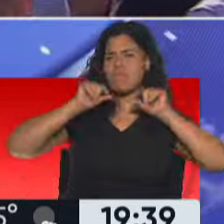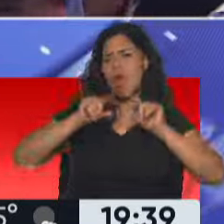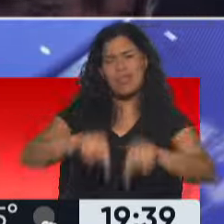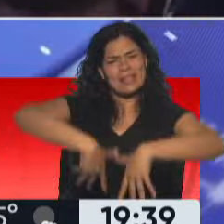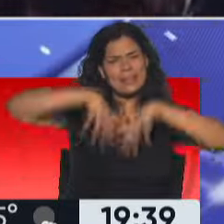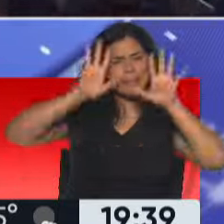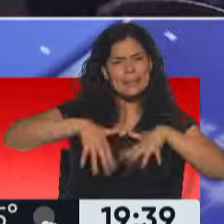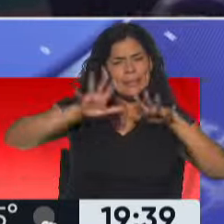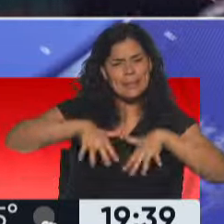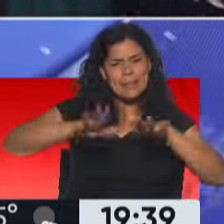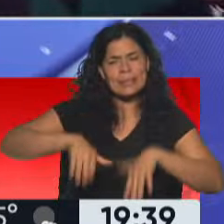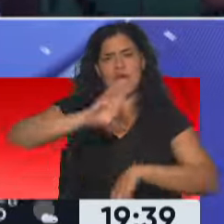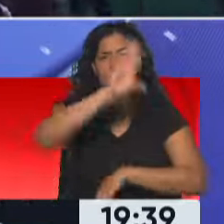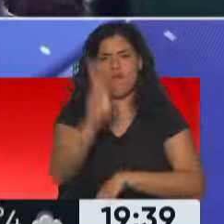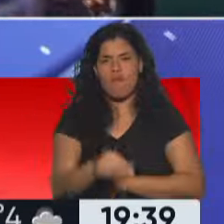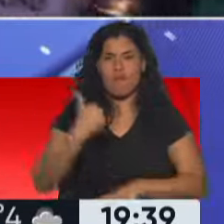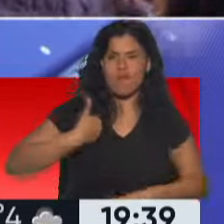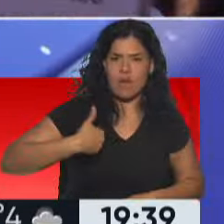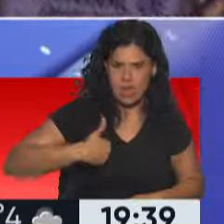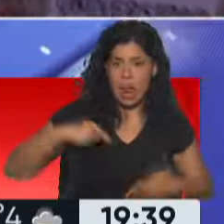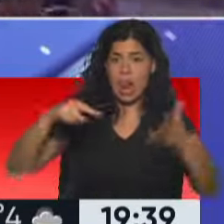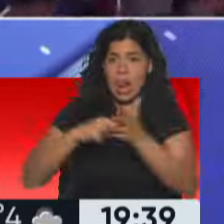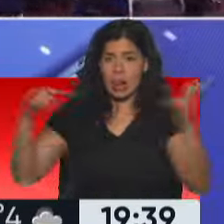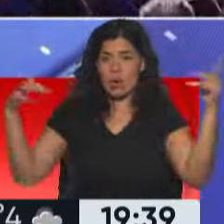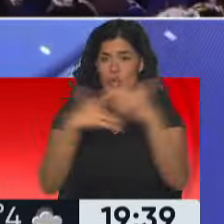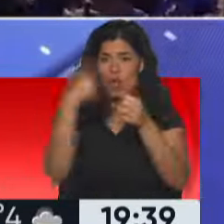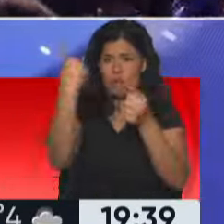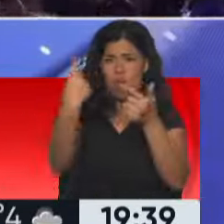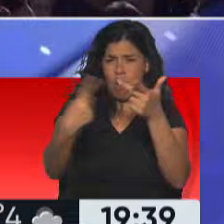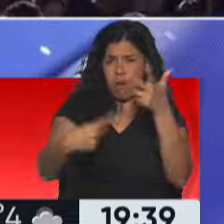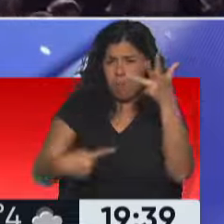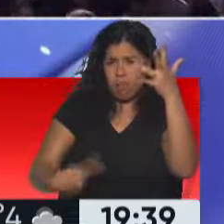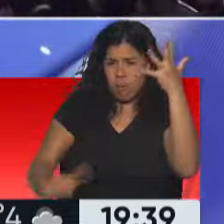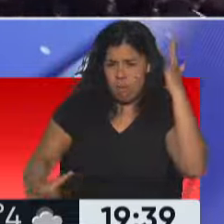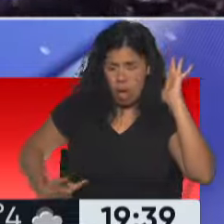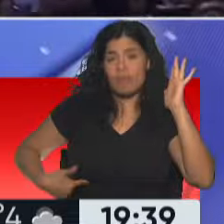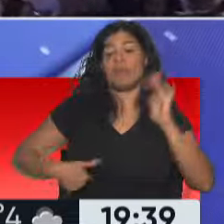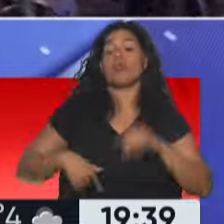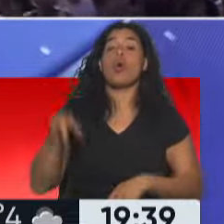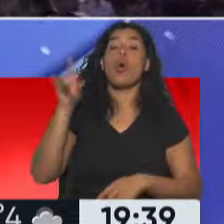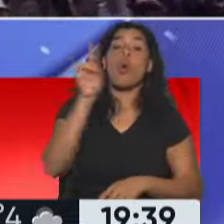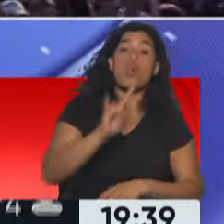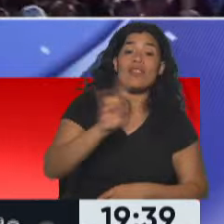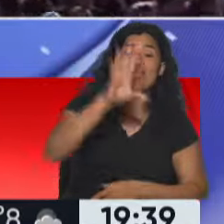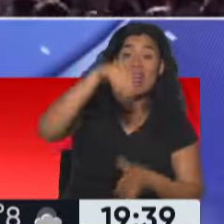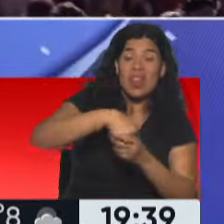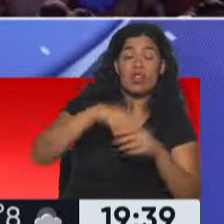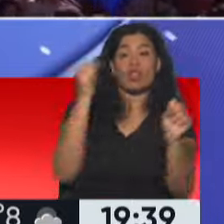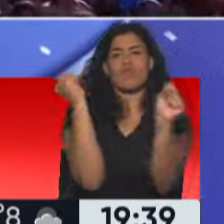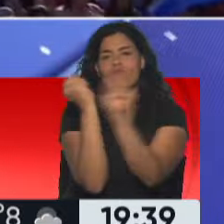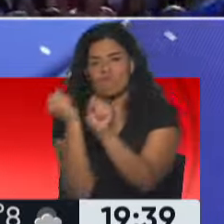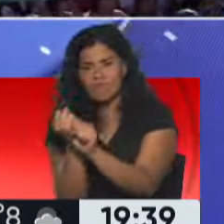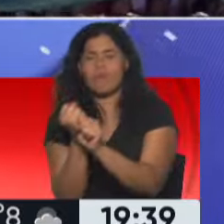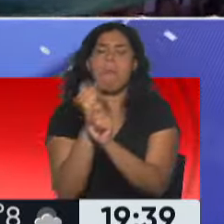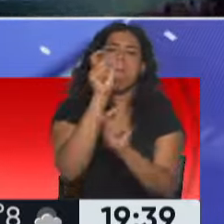federal universitaria se repitió en distintas ciudades del país. Estudiantes, docentes, trabajadores universitarios, junto a